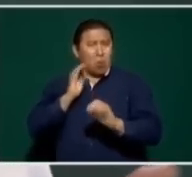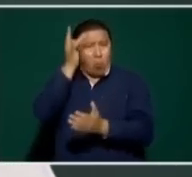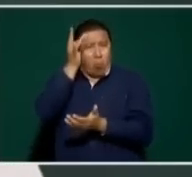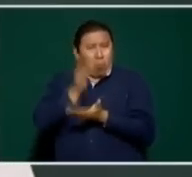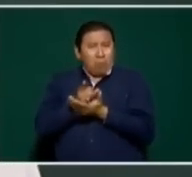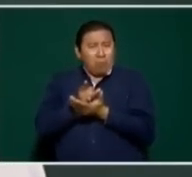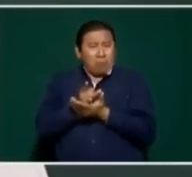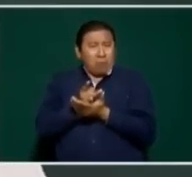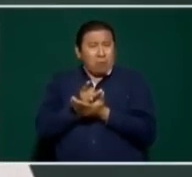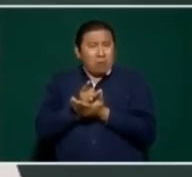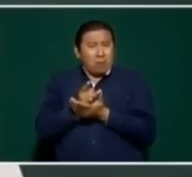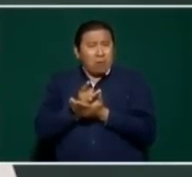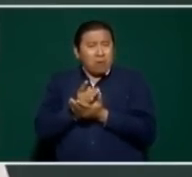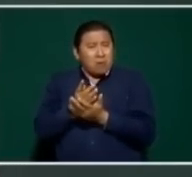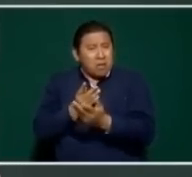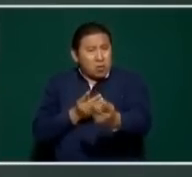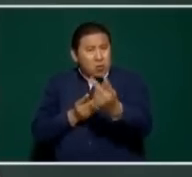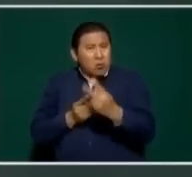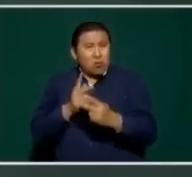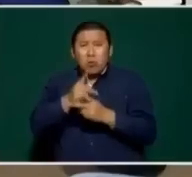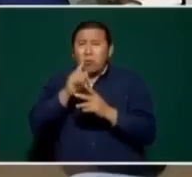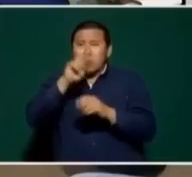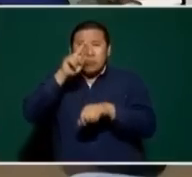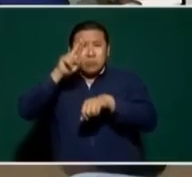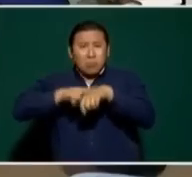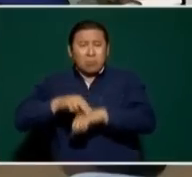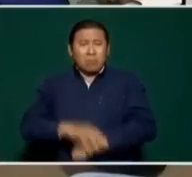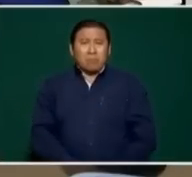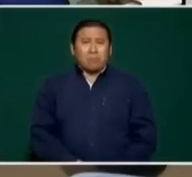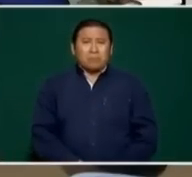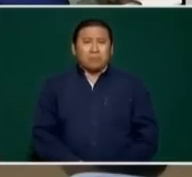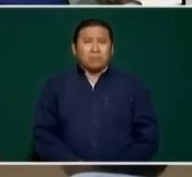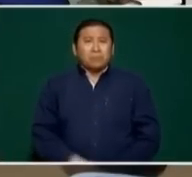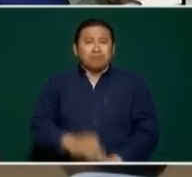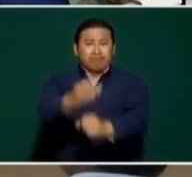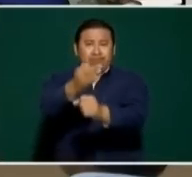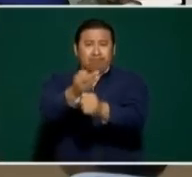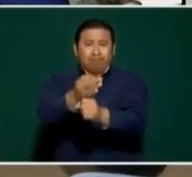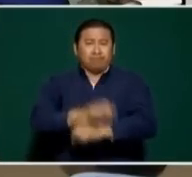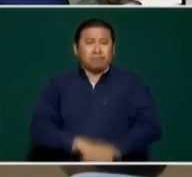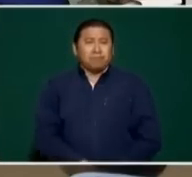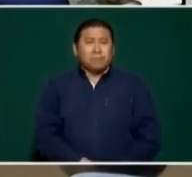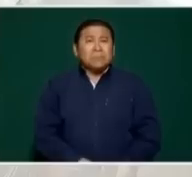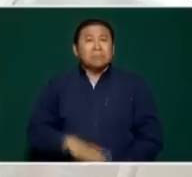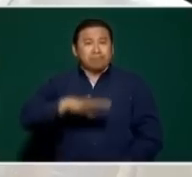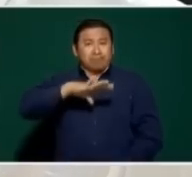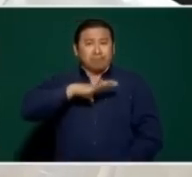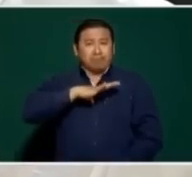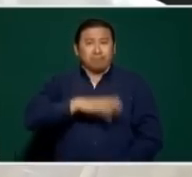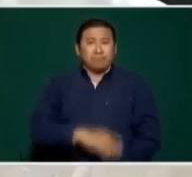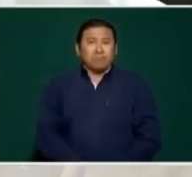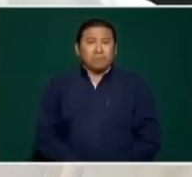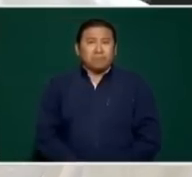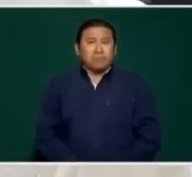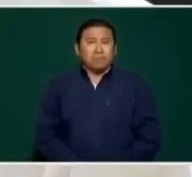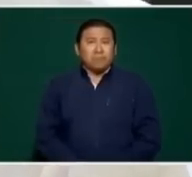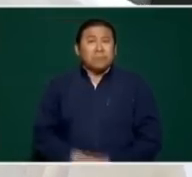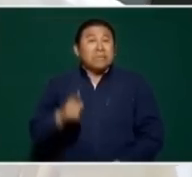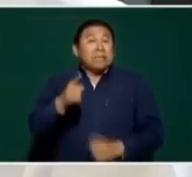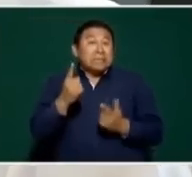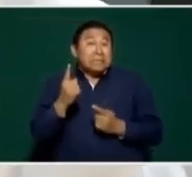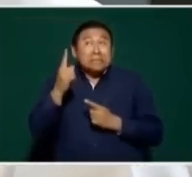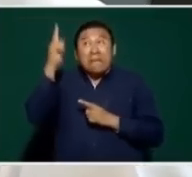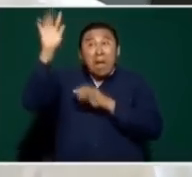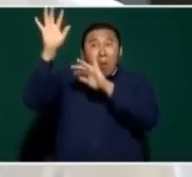solo son los medios convencionales, ahora existen las